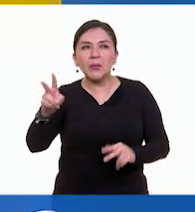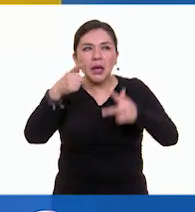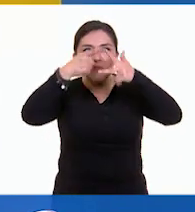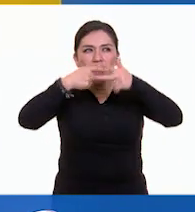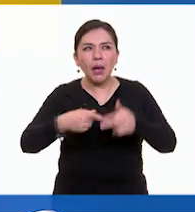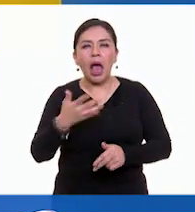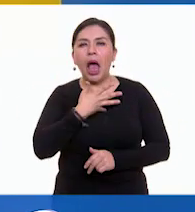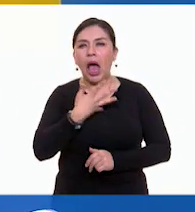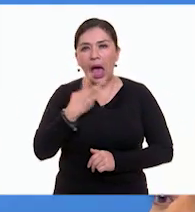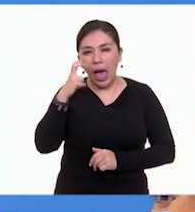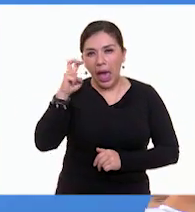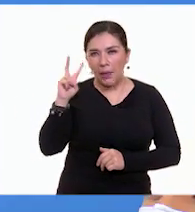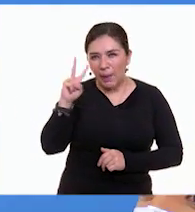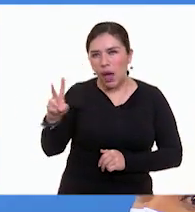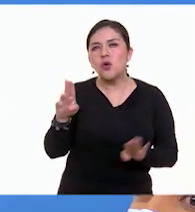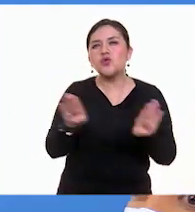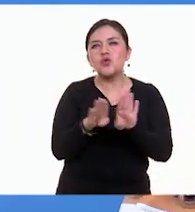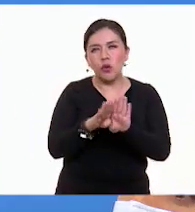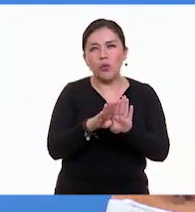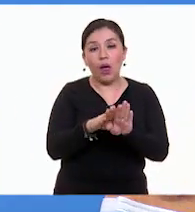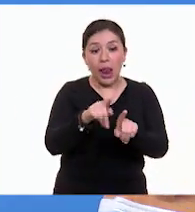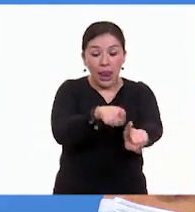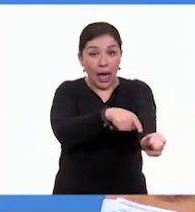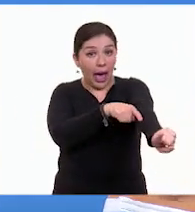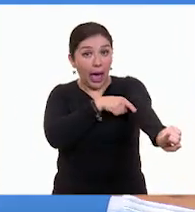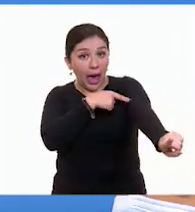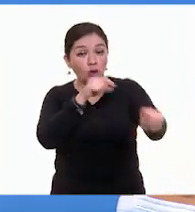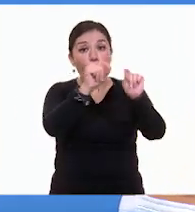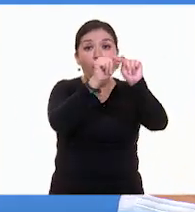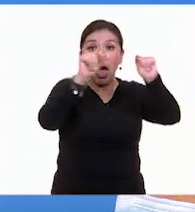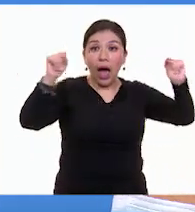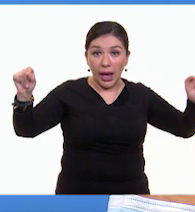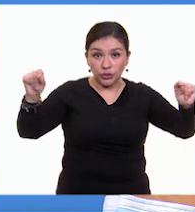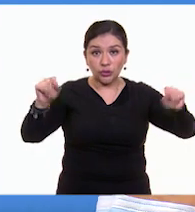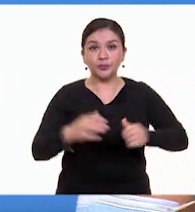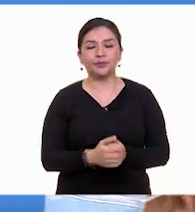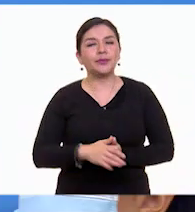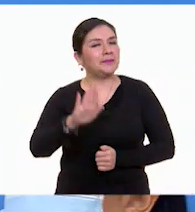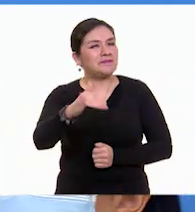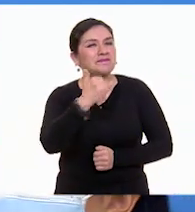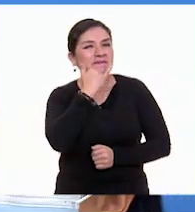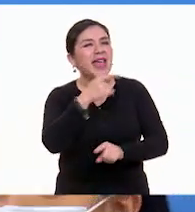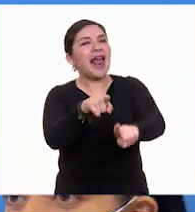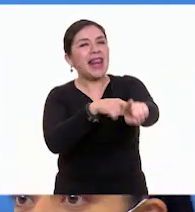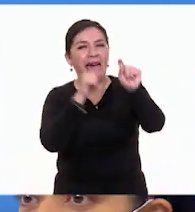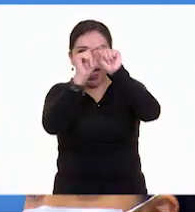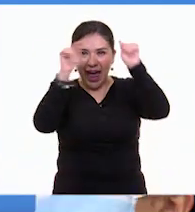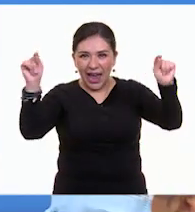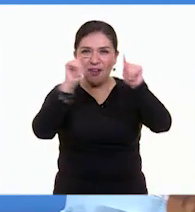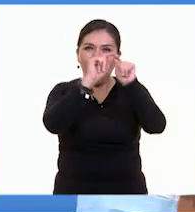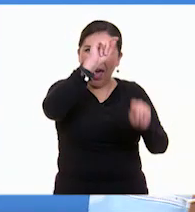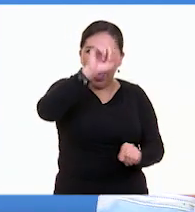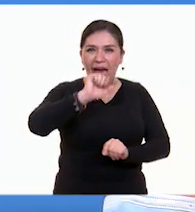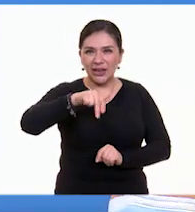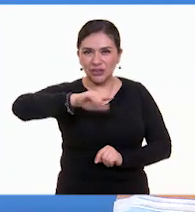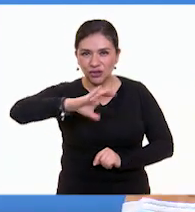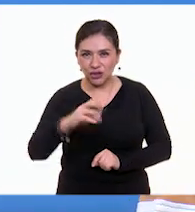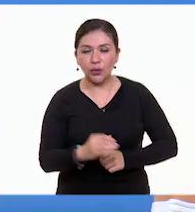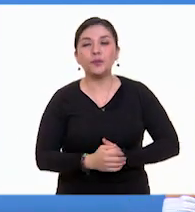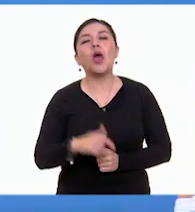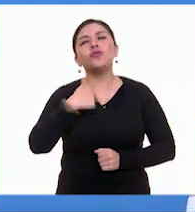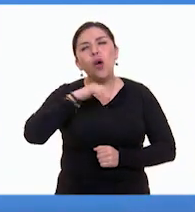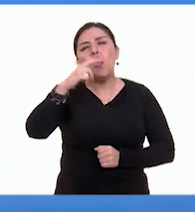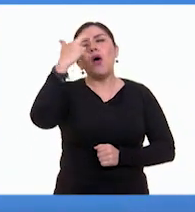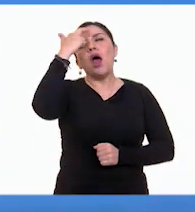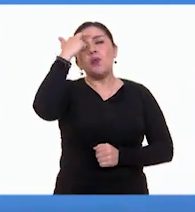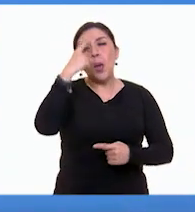de sus dos dimensiones. Y la de largo y la de ancho. Perdón, al revés. Este es el largo y este es el ancho. Me acordé de que